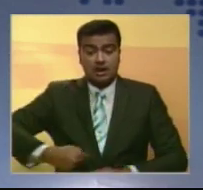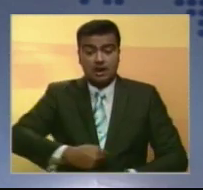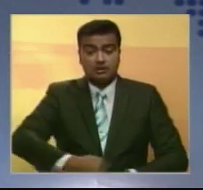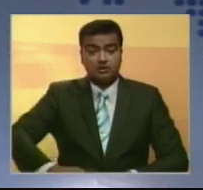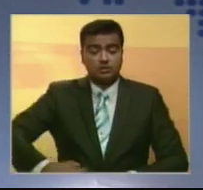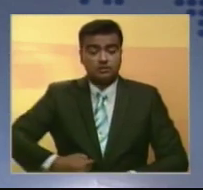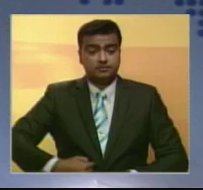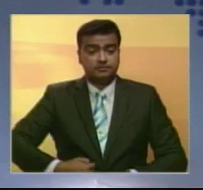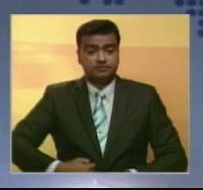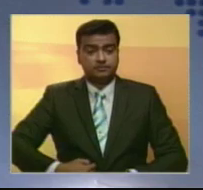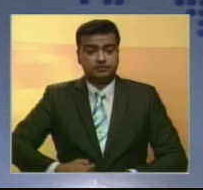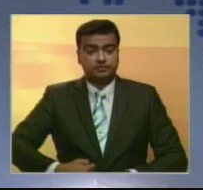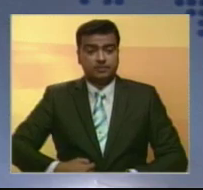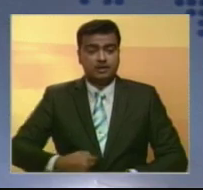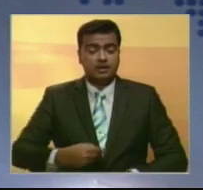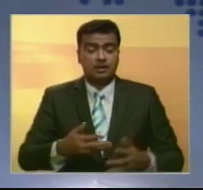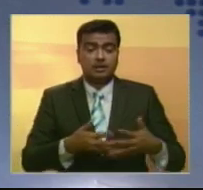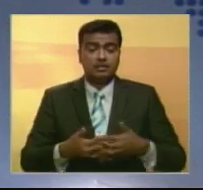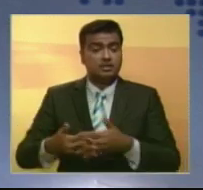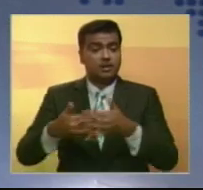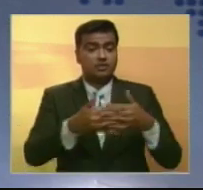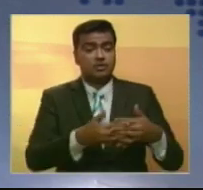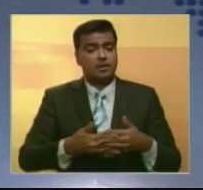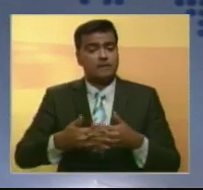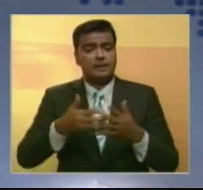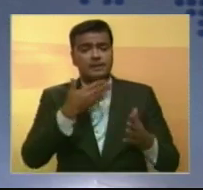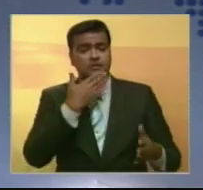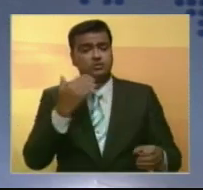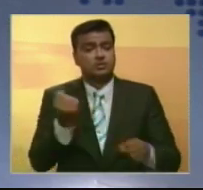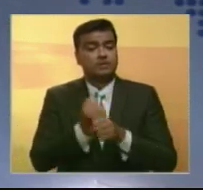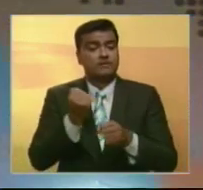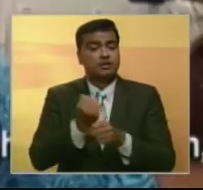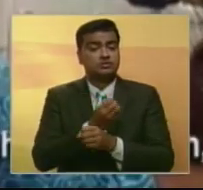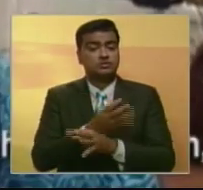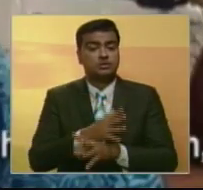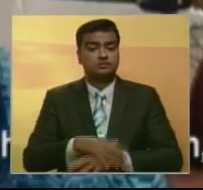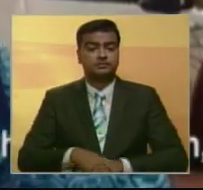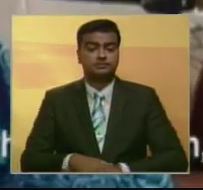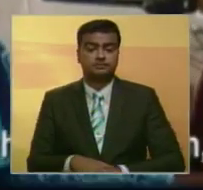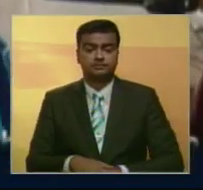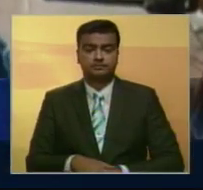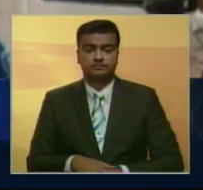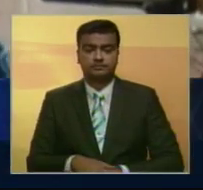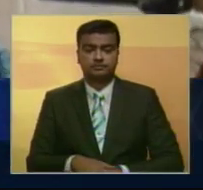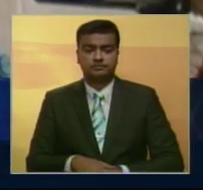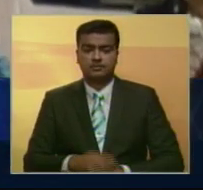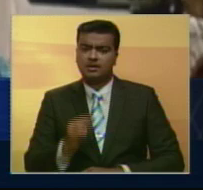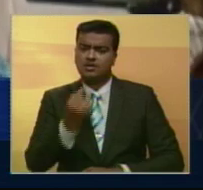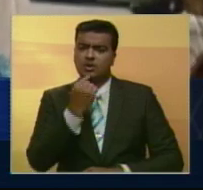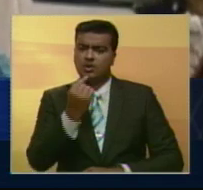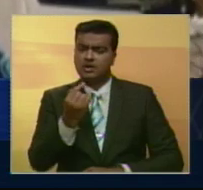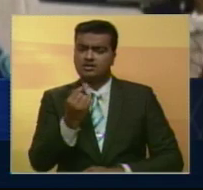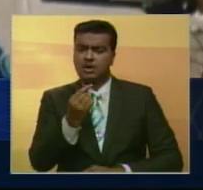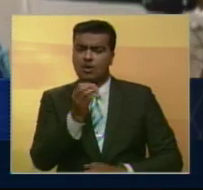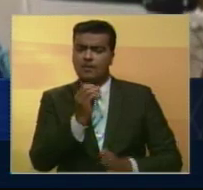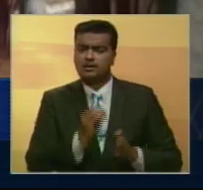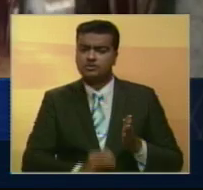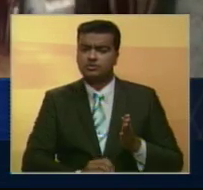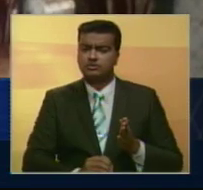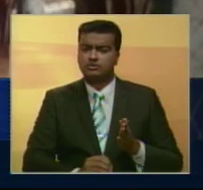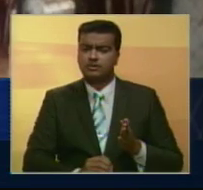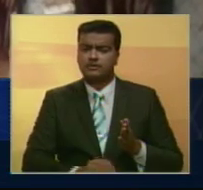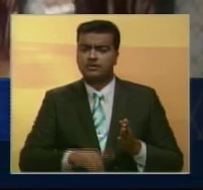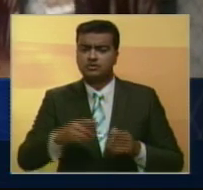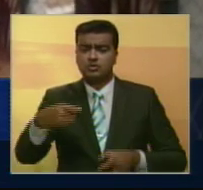del estado de Baja California para mejorar su desempeño sexual. El funcionario precisó que en esta cirugía el Chapo se habría puesto